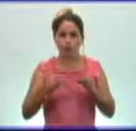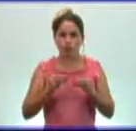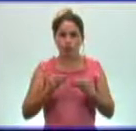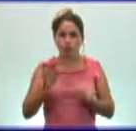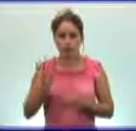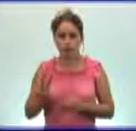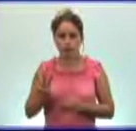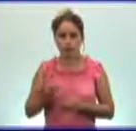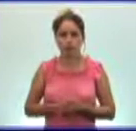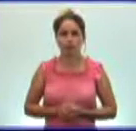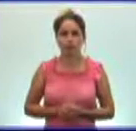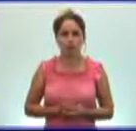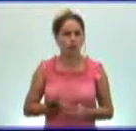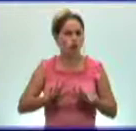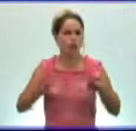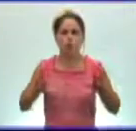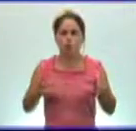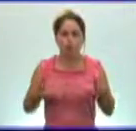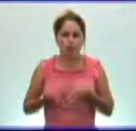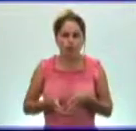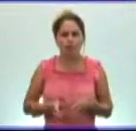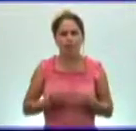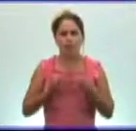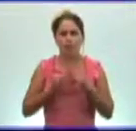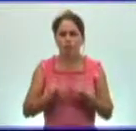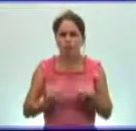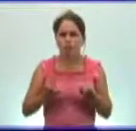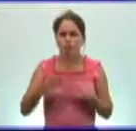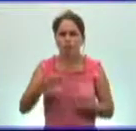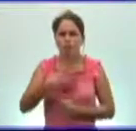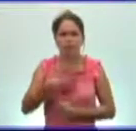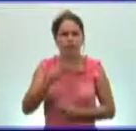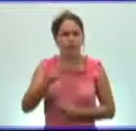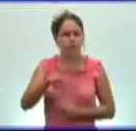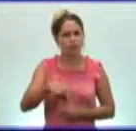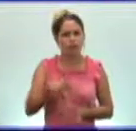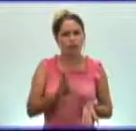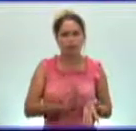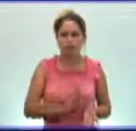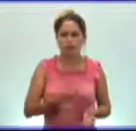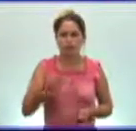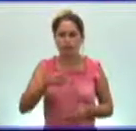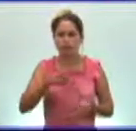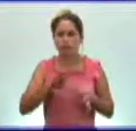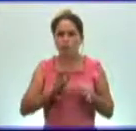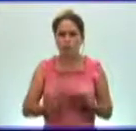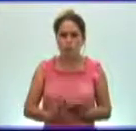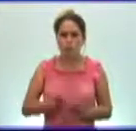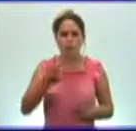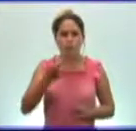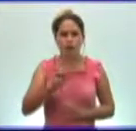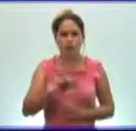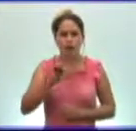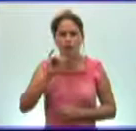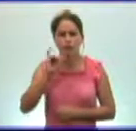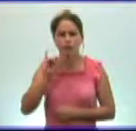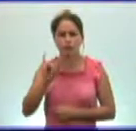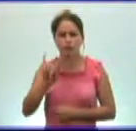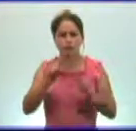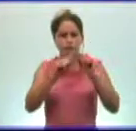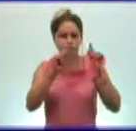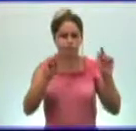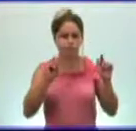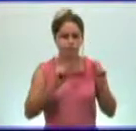Esta información podemos encontrarla en el libro de texto de 10º grado, en el cuadro 1.6, en la página 6 de su libro de